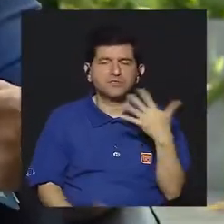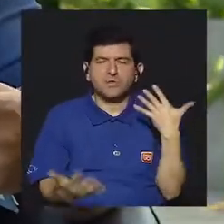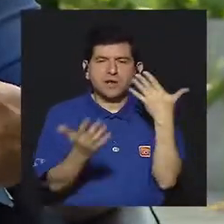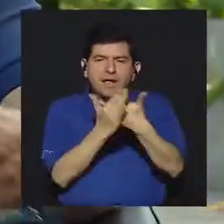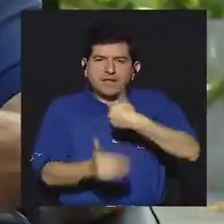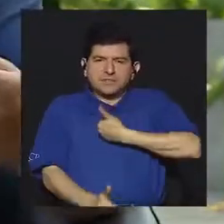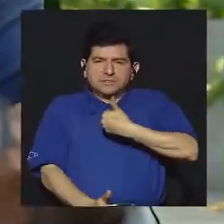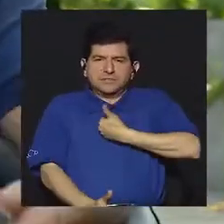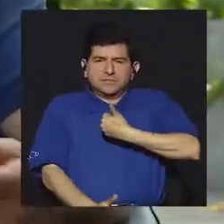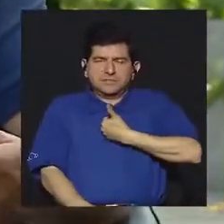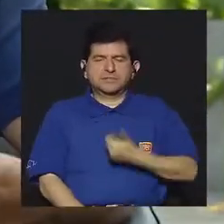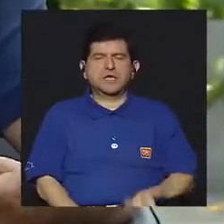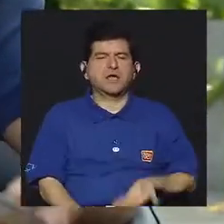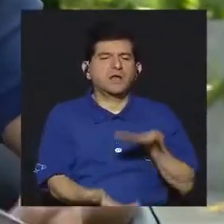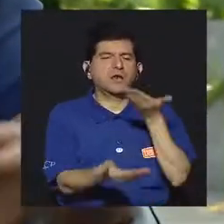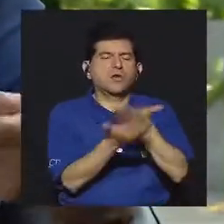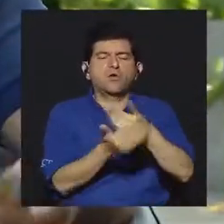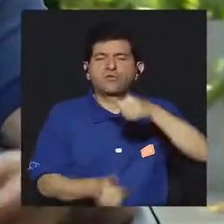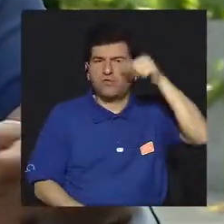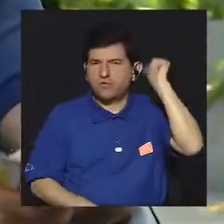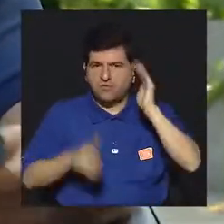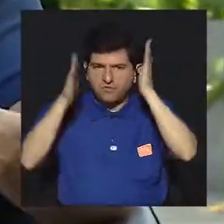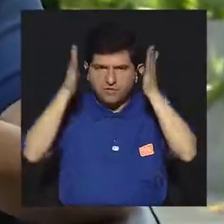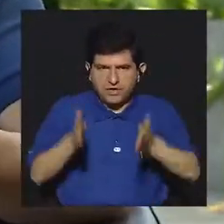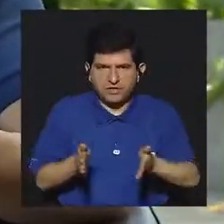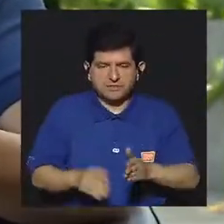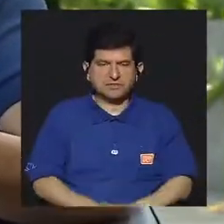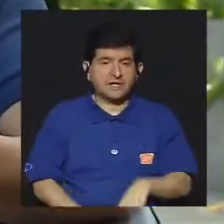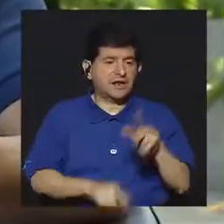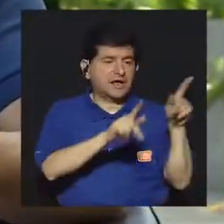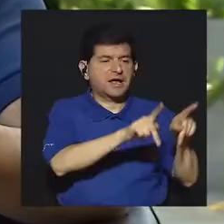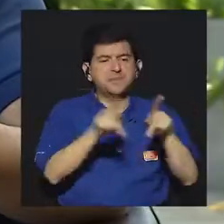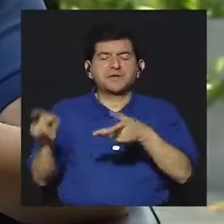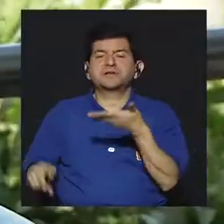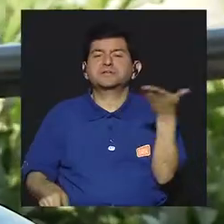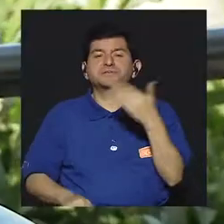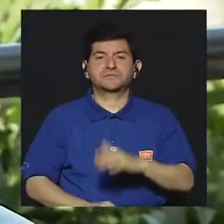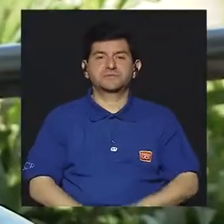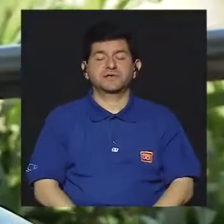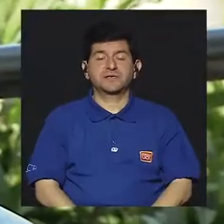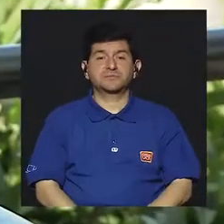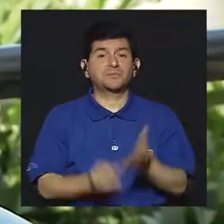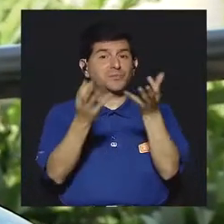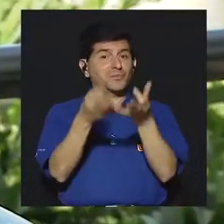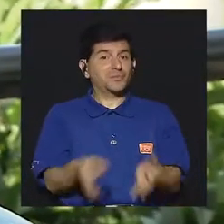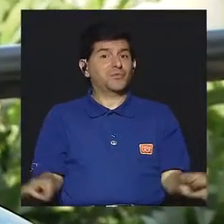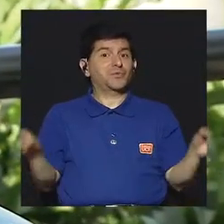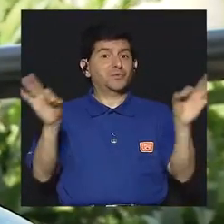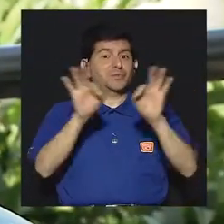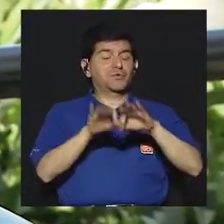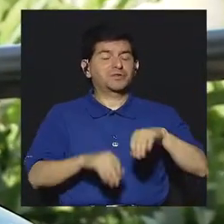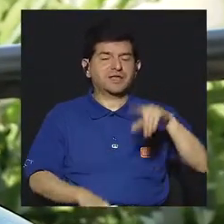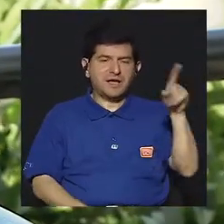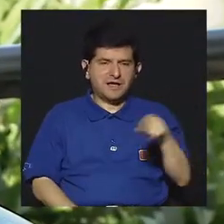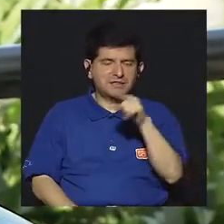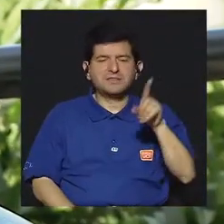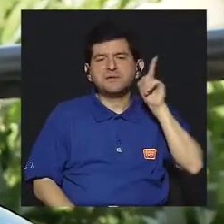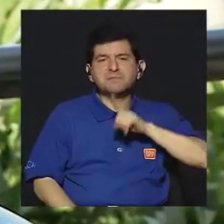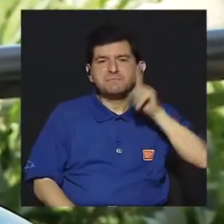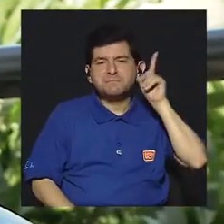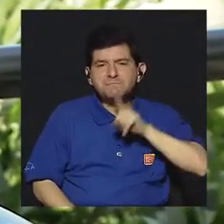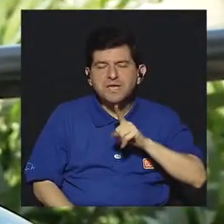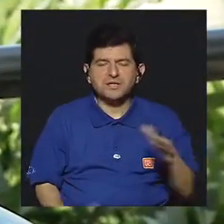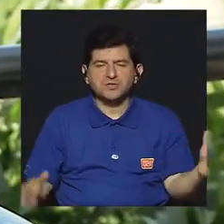cárcel en sí misma. Correcto. ¿Qué le puede ofrecer el audiólogo o la audióloga a estas personas? Bueno, es muy importante y hay que quitar muchos mitos